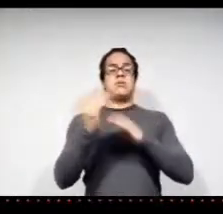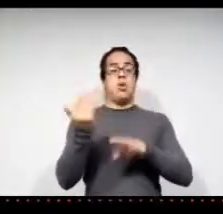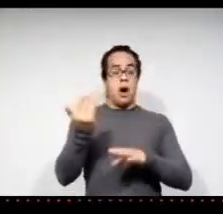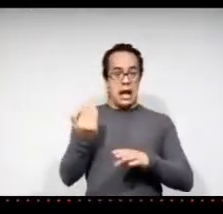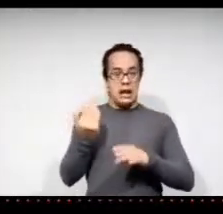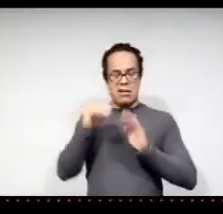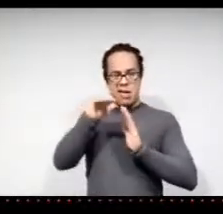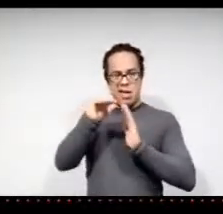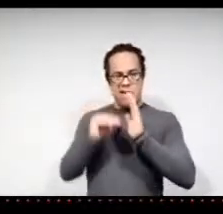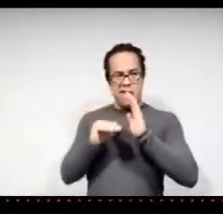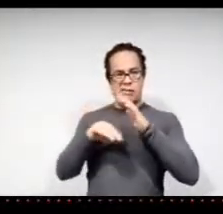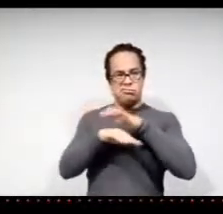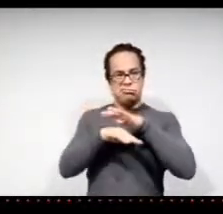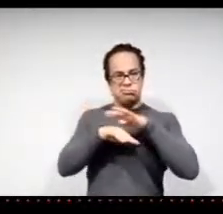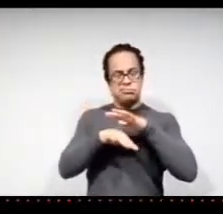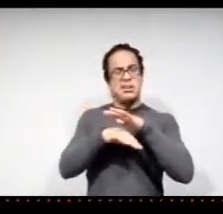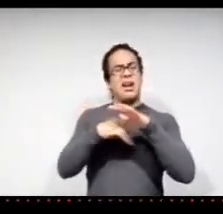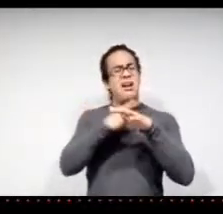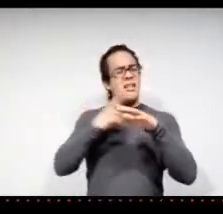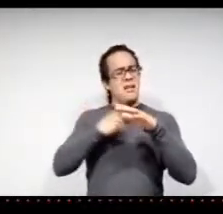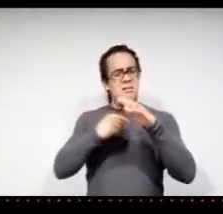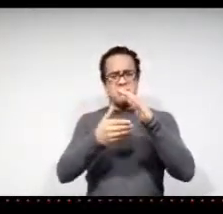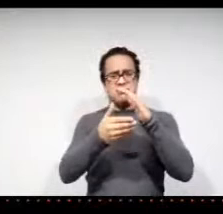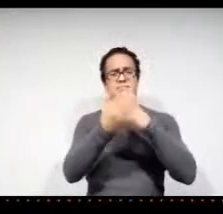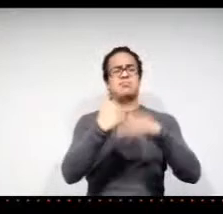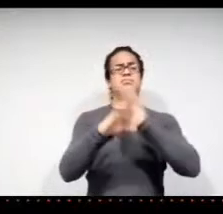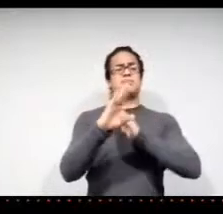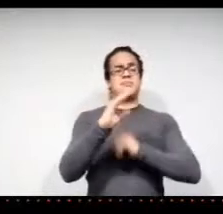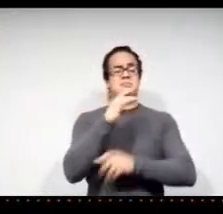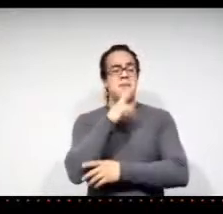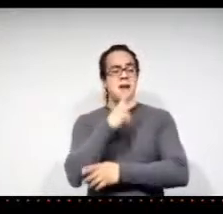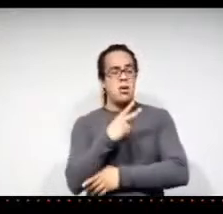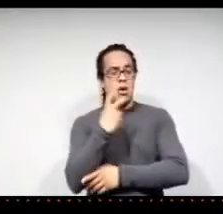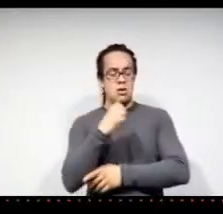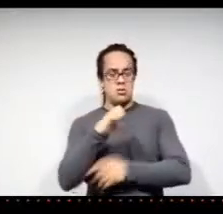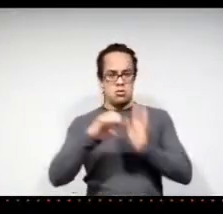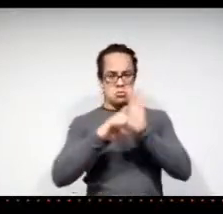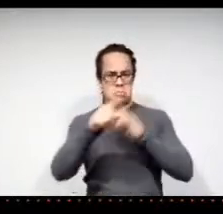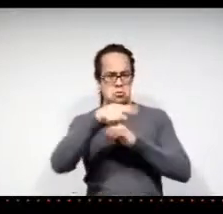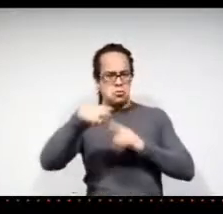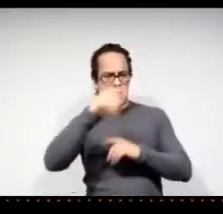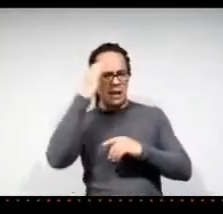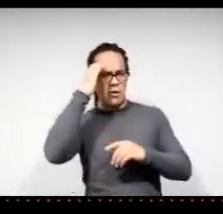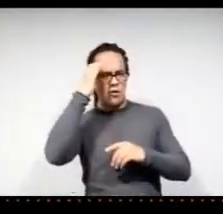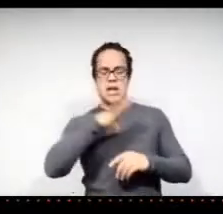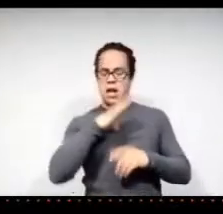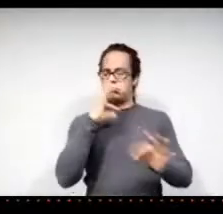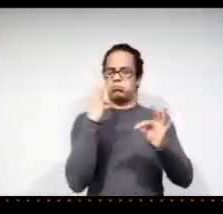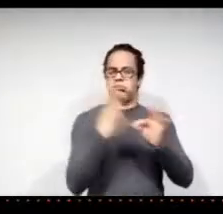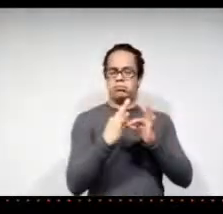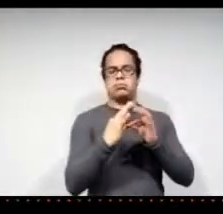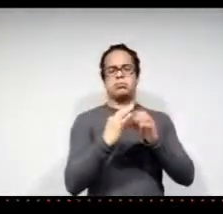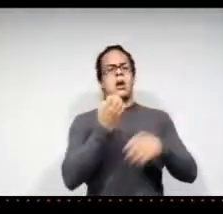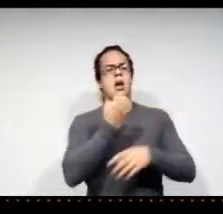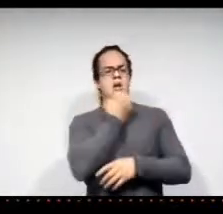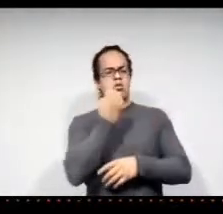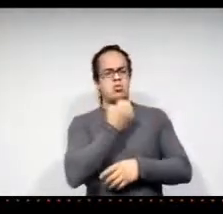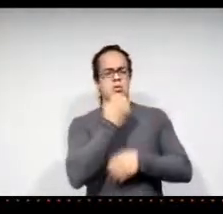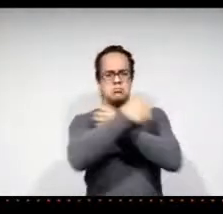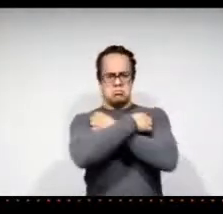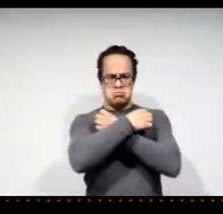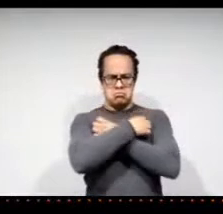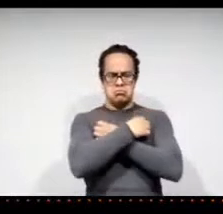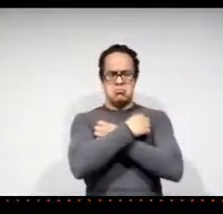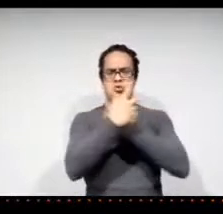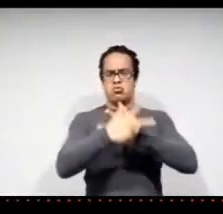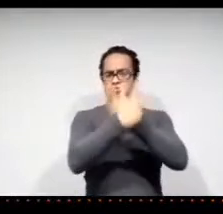presenta, porque nadie duda, de por lo menos de los que estamos aquí, de la calidad que puede tener la educación en línea o virtual, pero hoy en